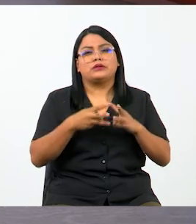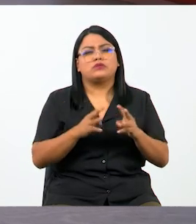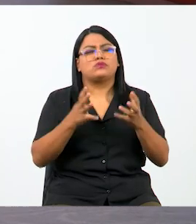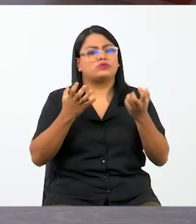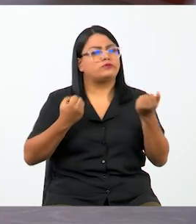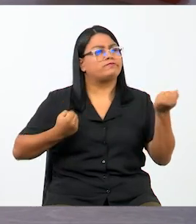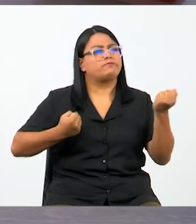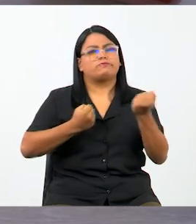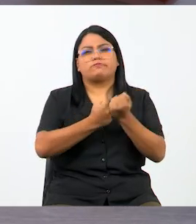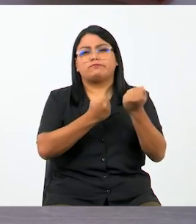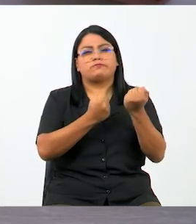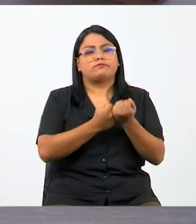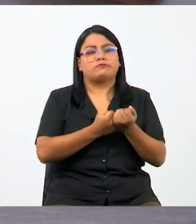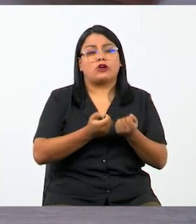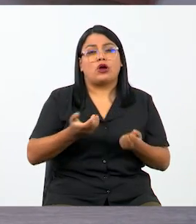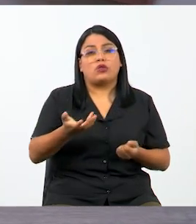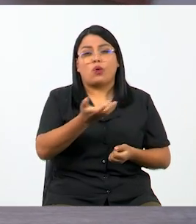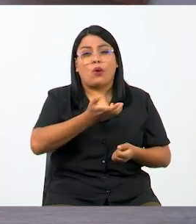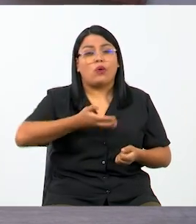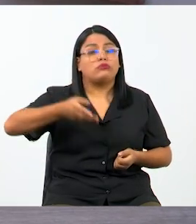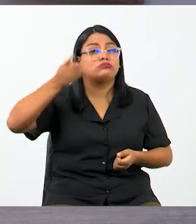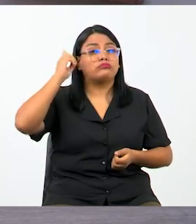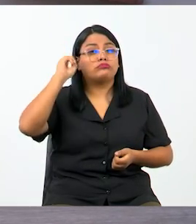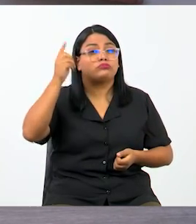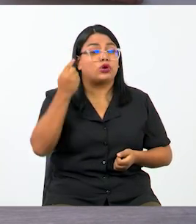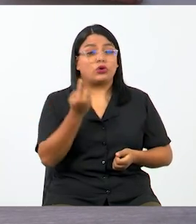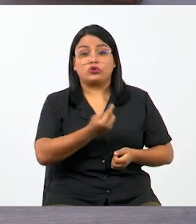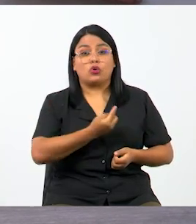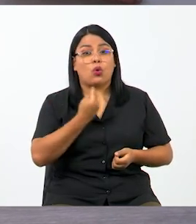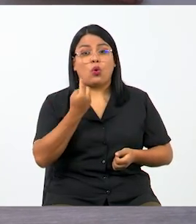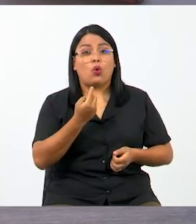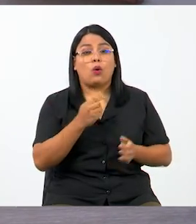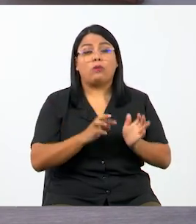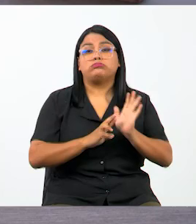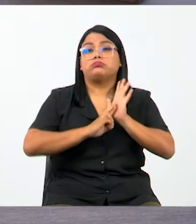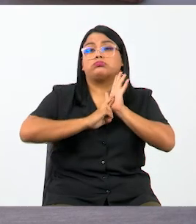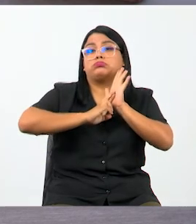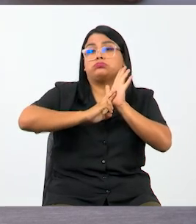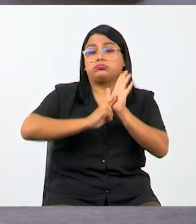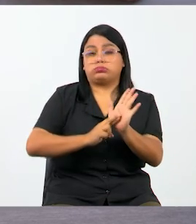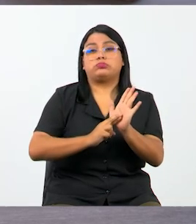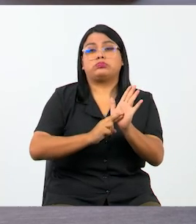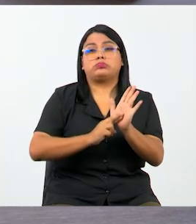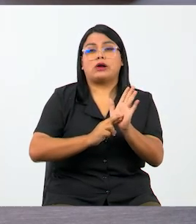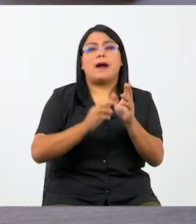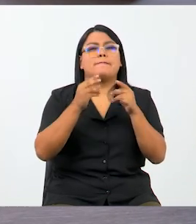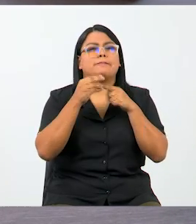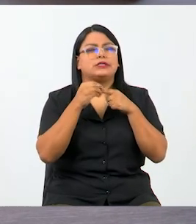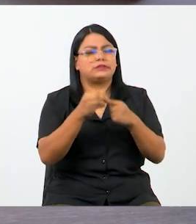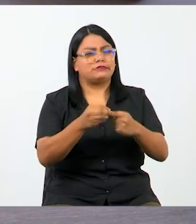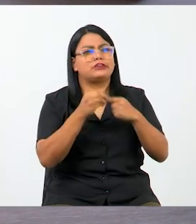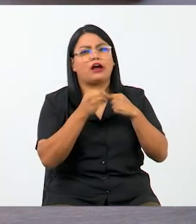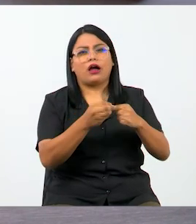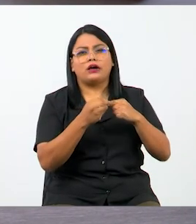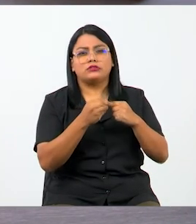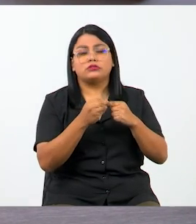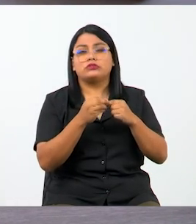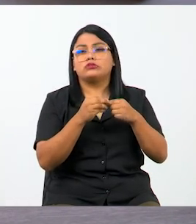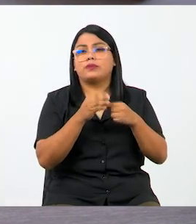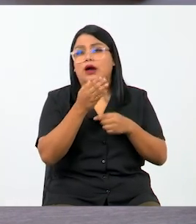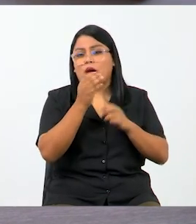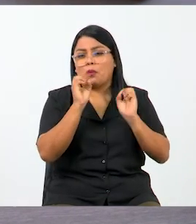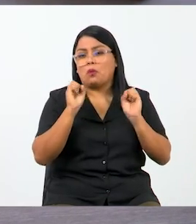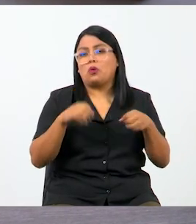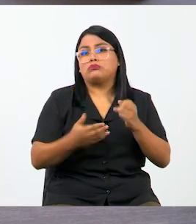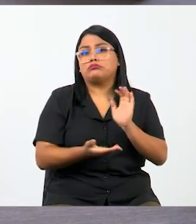docente, ya que no solamente nos representa aquellas especificaciones para desarrollar los contenidos, sino